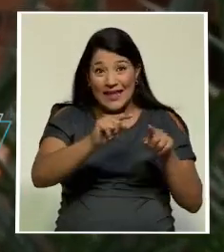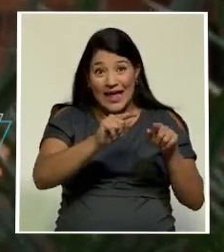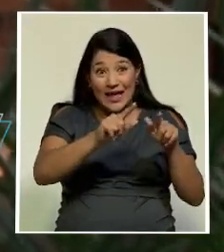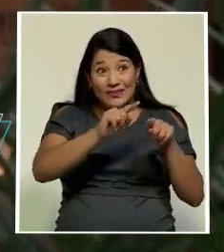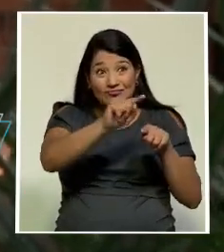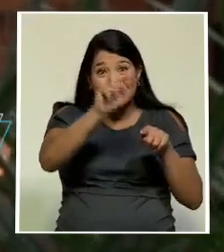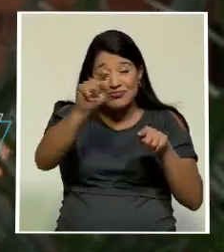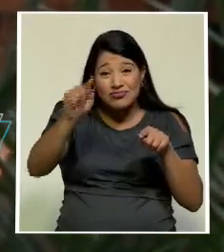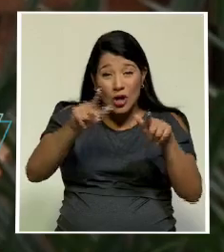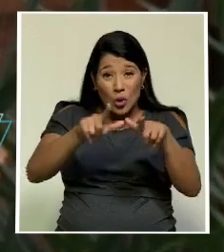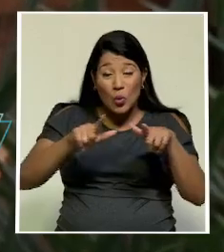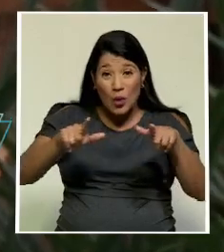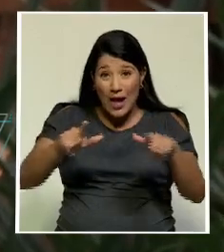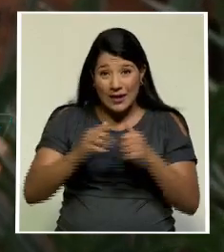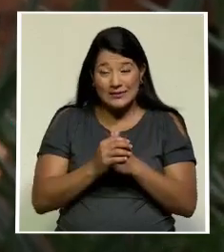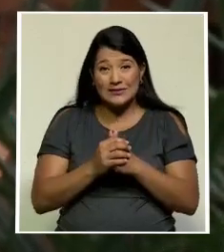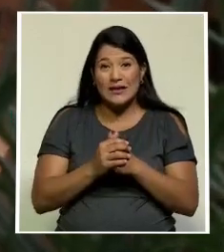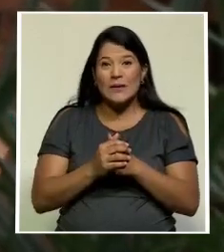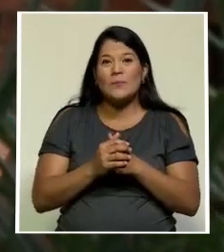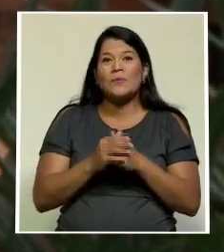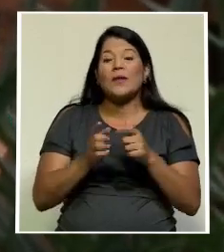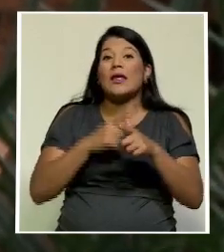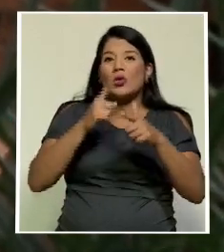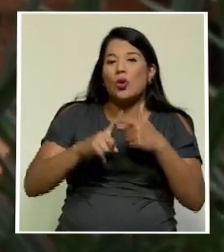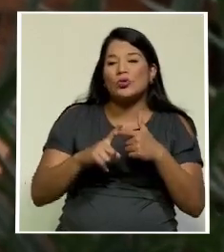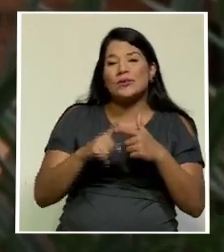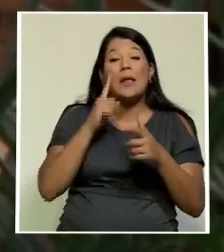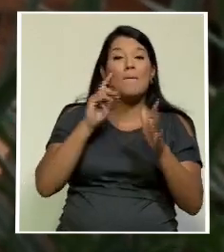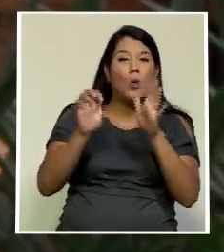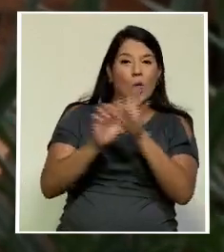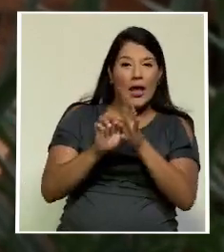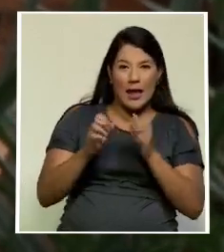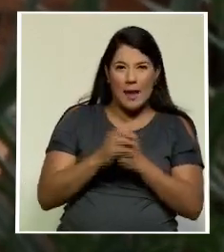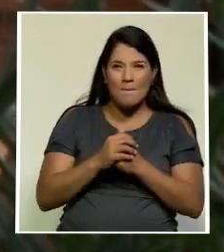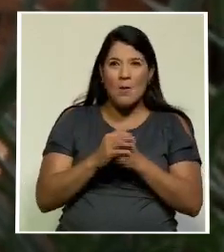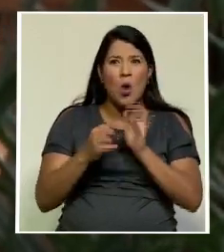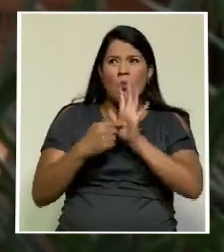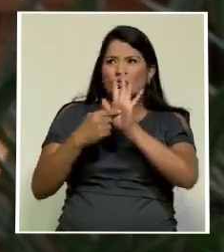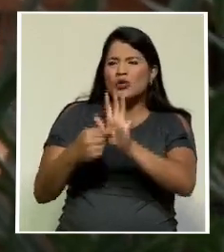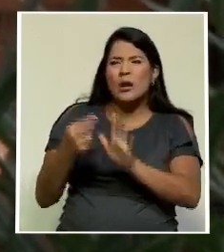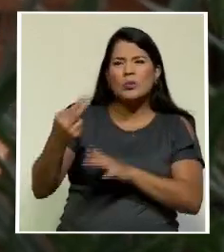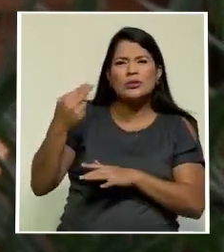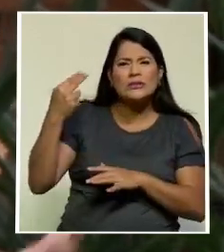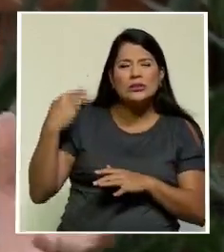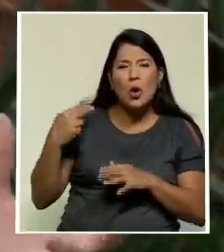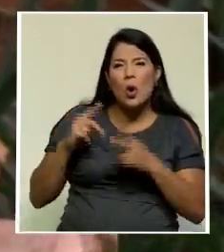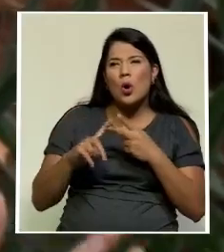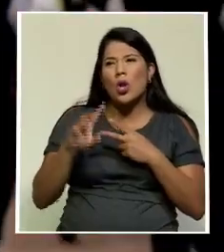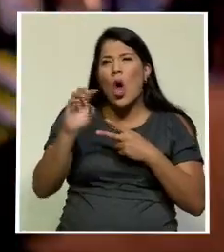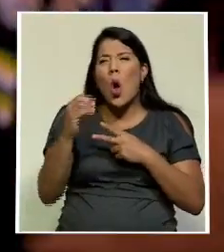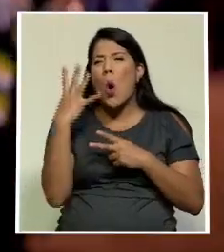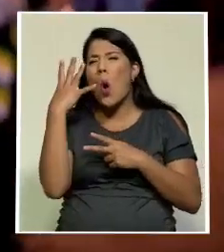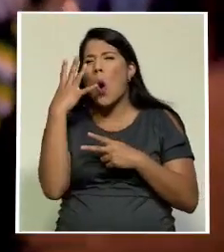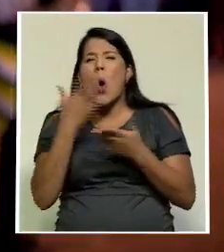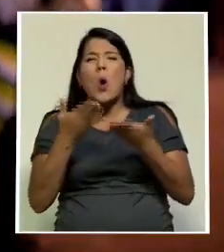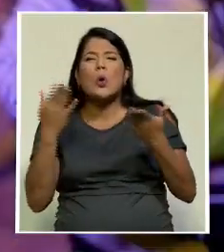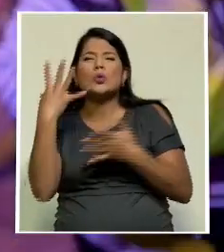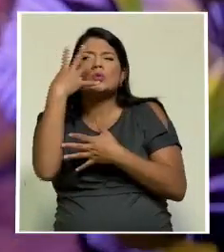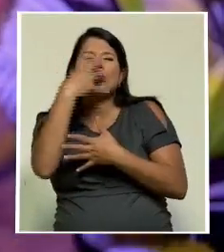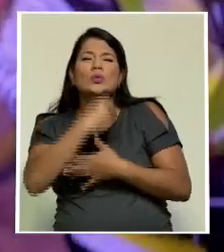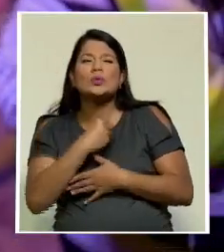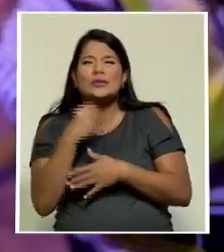territorio. El tangible y el intangible, por ejemplo, edificios históricos o bellezas naturales o